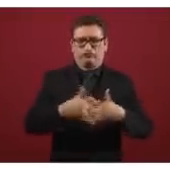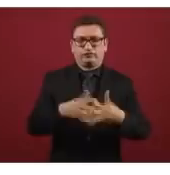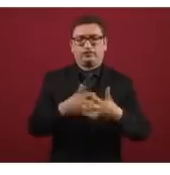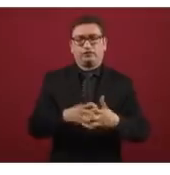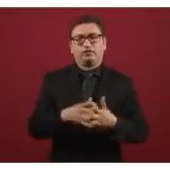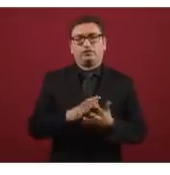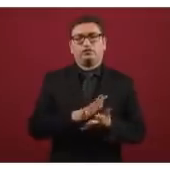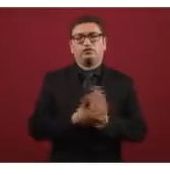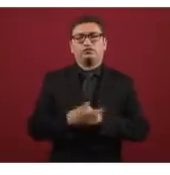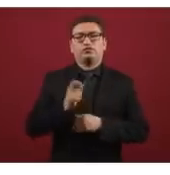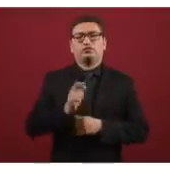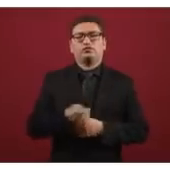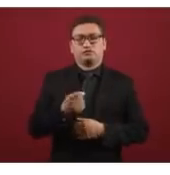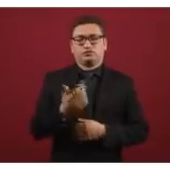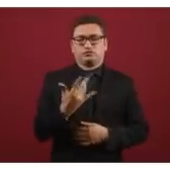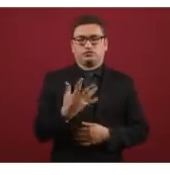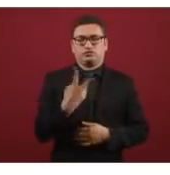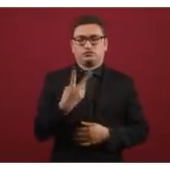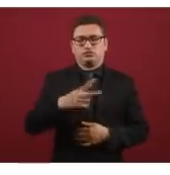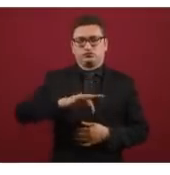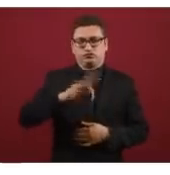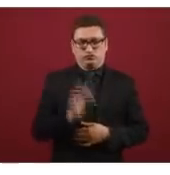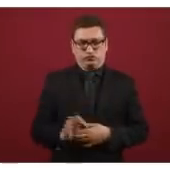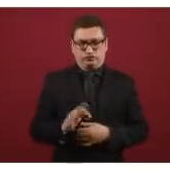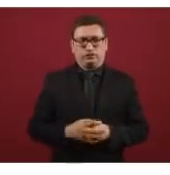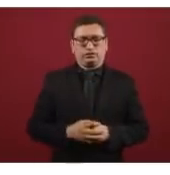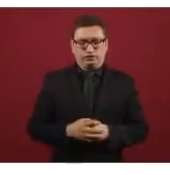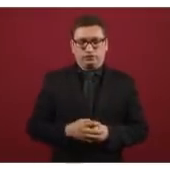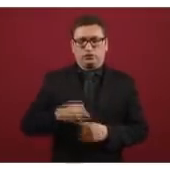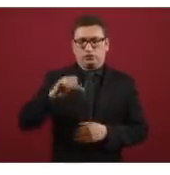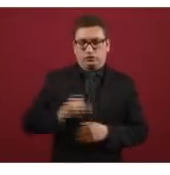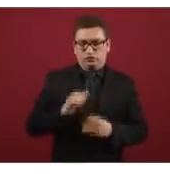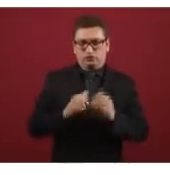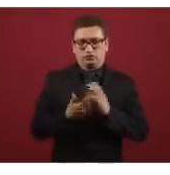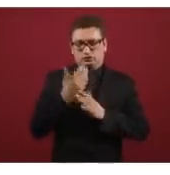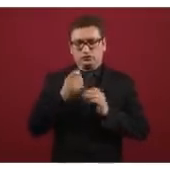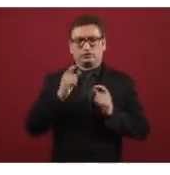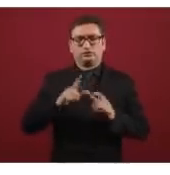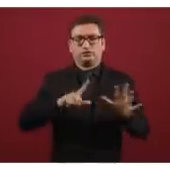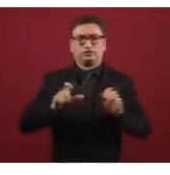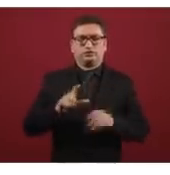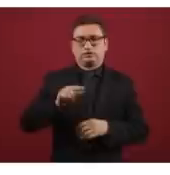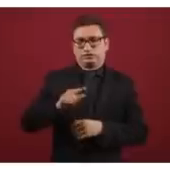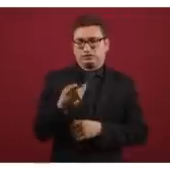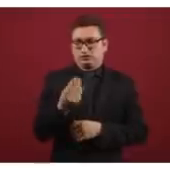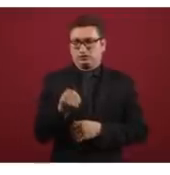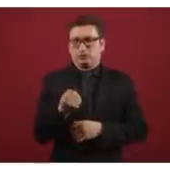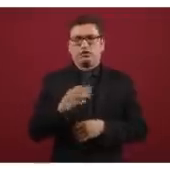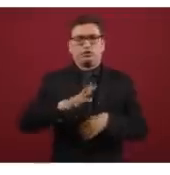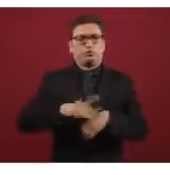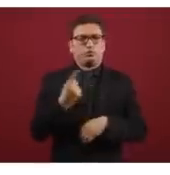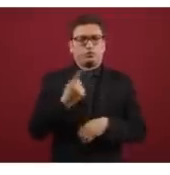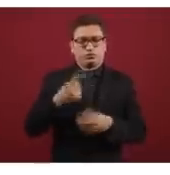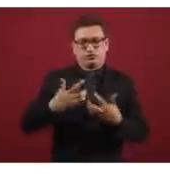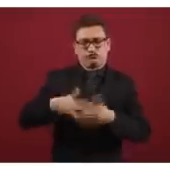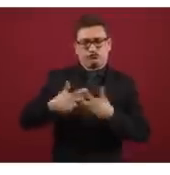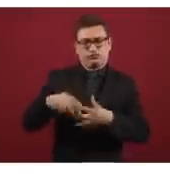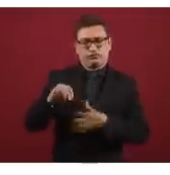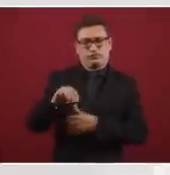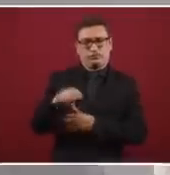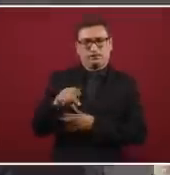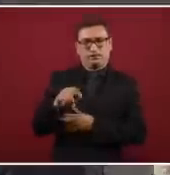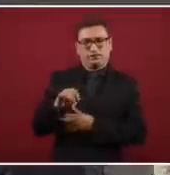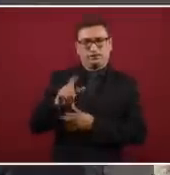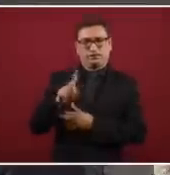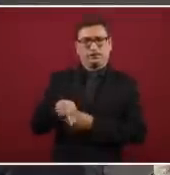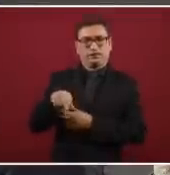a un 52%. Hoy amanecimos con 779 porque la refinería de Minatitlán tuvo que